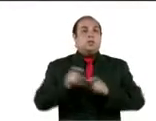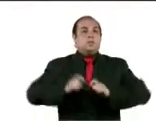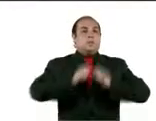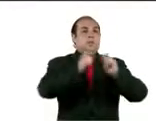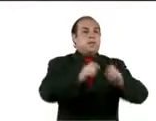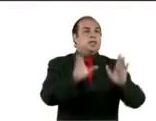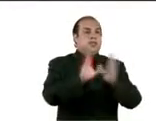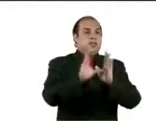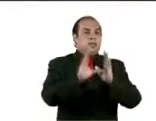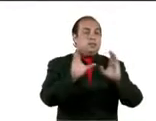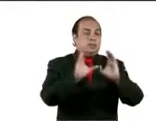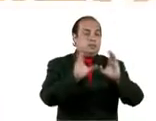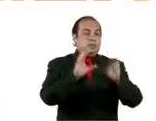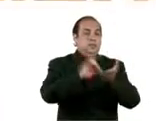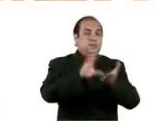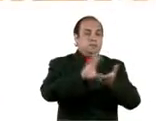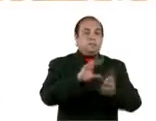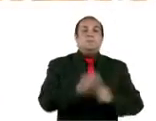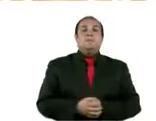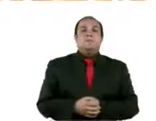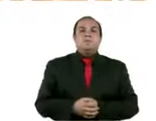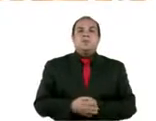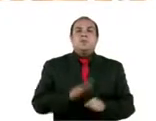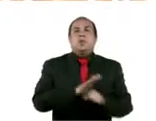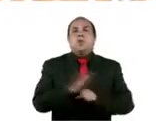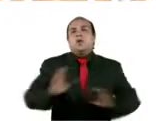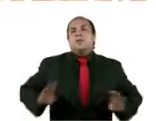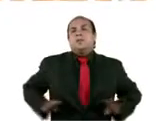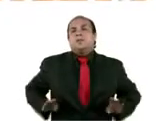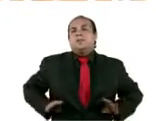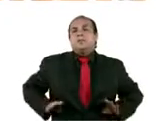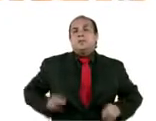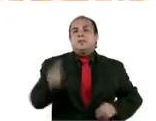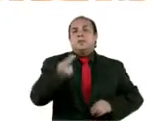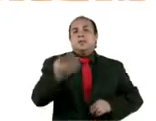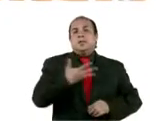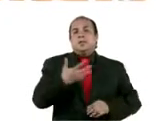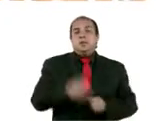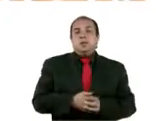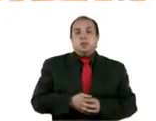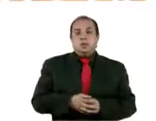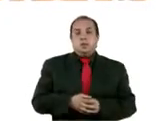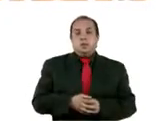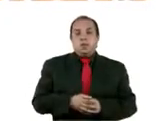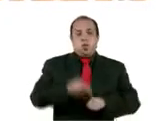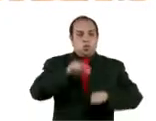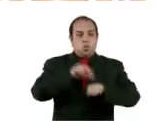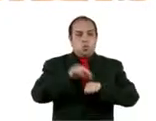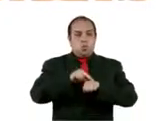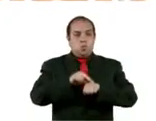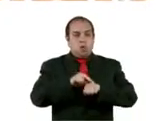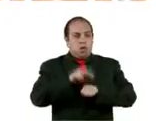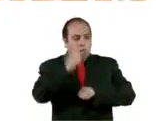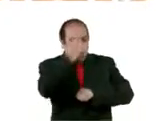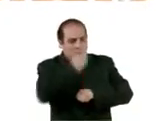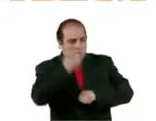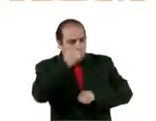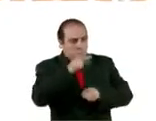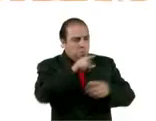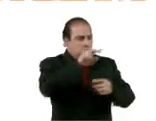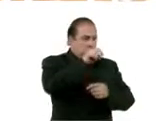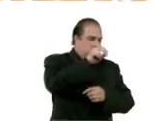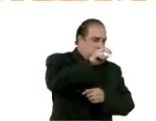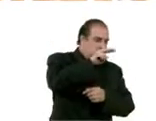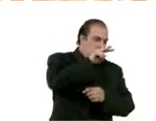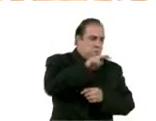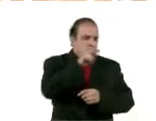certificado. ¿Qué características deben tener? Pues los propios médicos van a hacer la valoración. Es